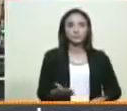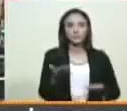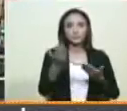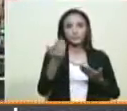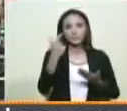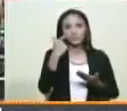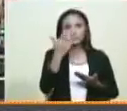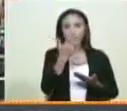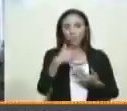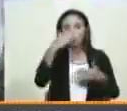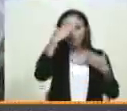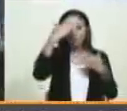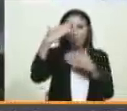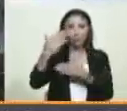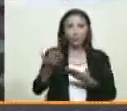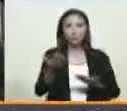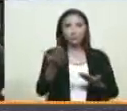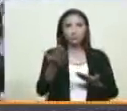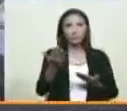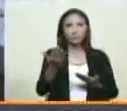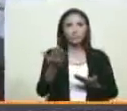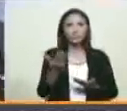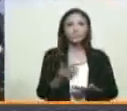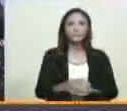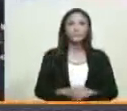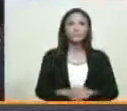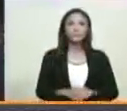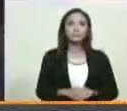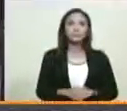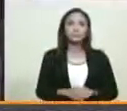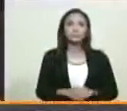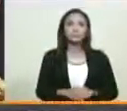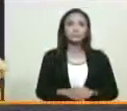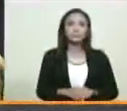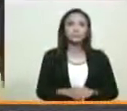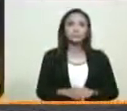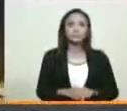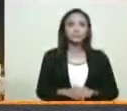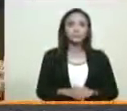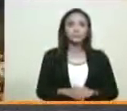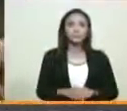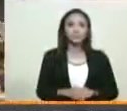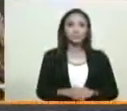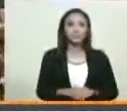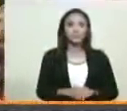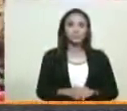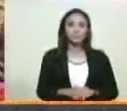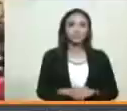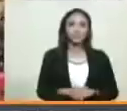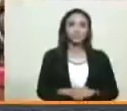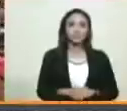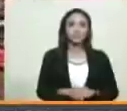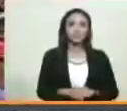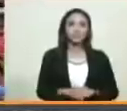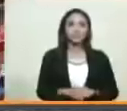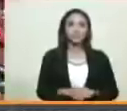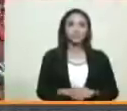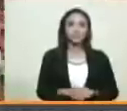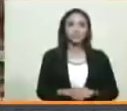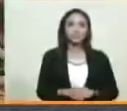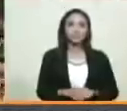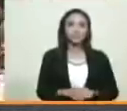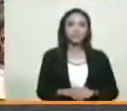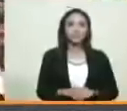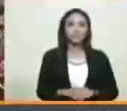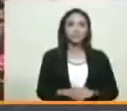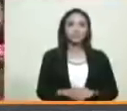al Partido Comunista de Venezuela, al Partido Patria para Todos, al Partido